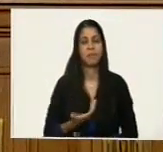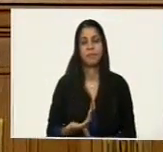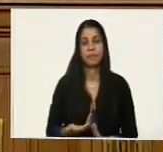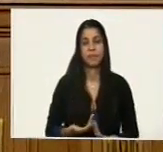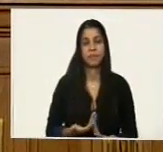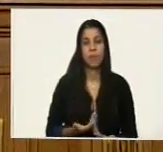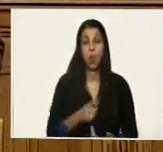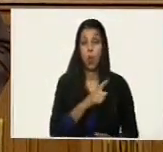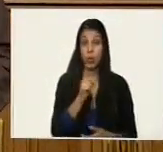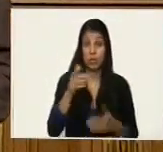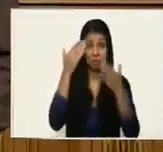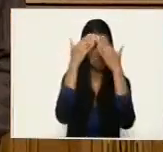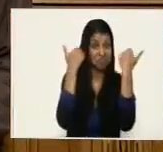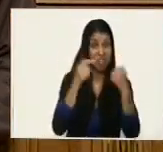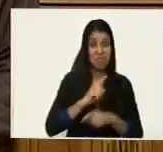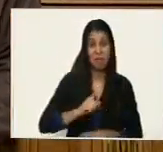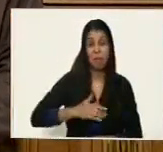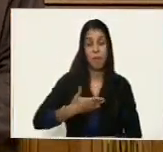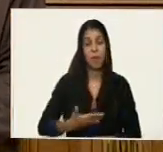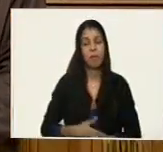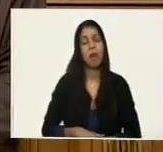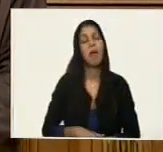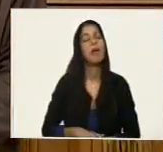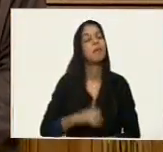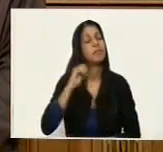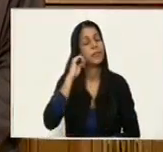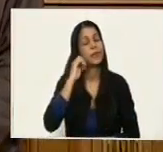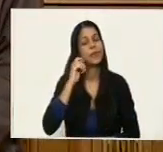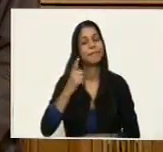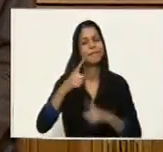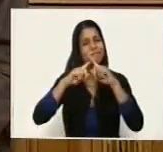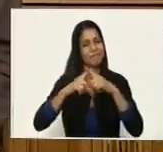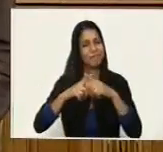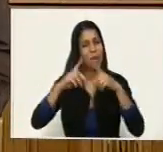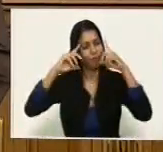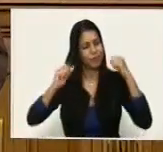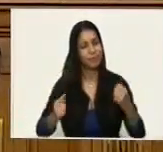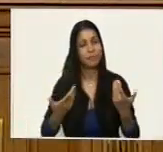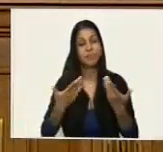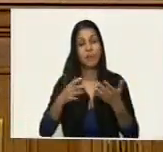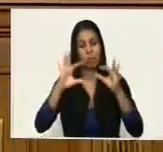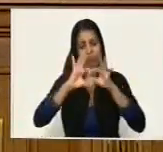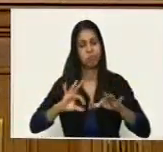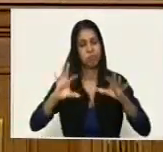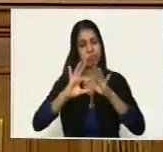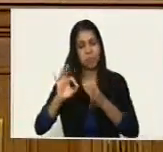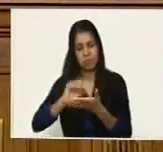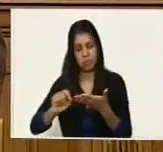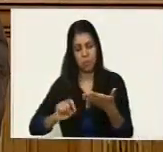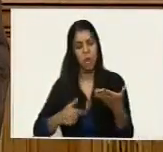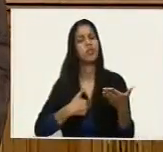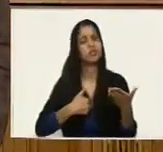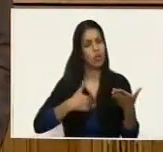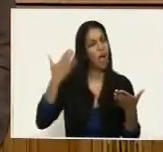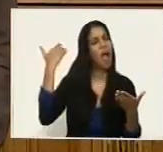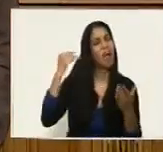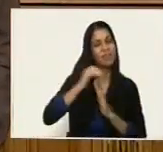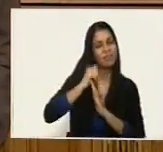hablando de eso. Una novelista, yo fui un lector de novelas vaqueras.